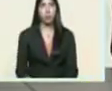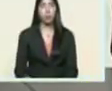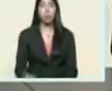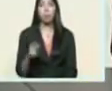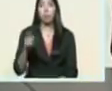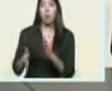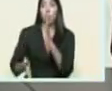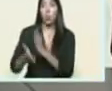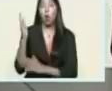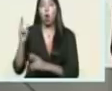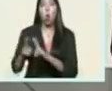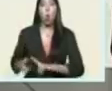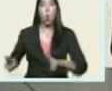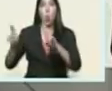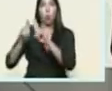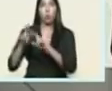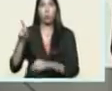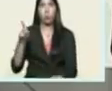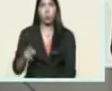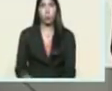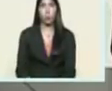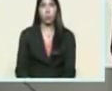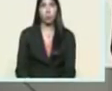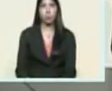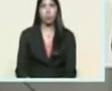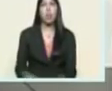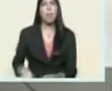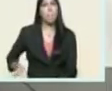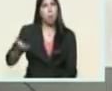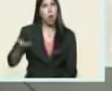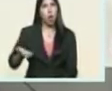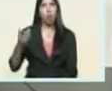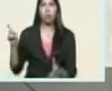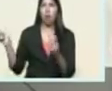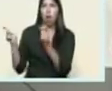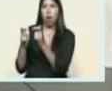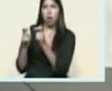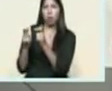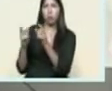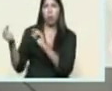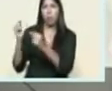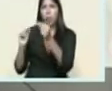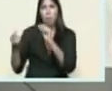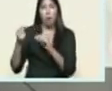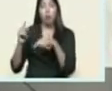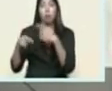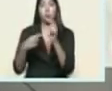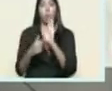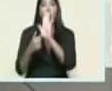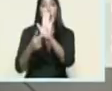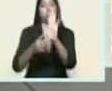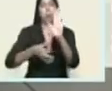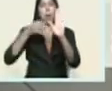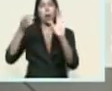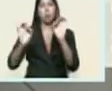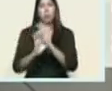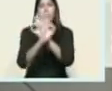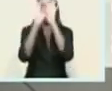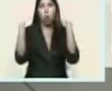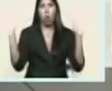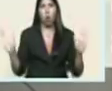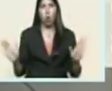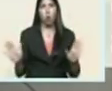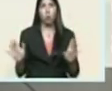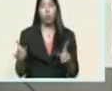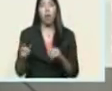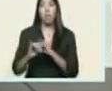saliendo para la UNESCO a importantes reuniones y a la exposición de los logros educativos de la revolución. De aquí va